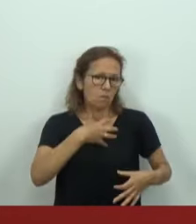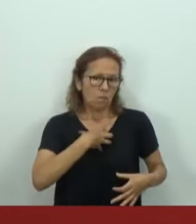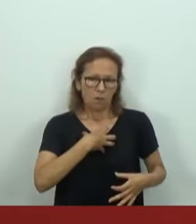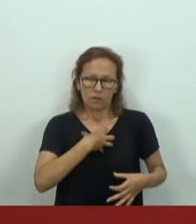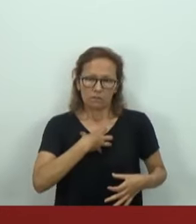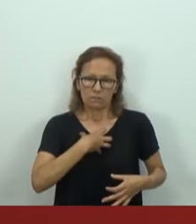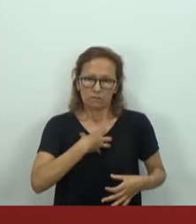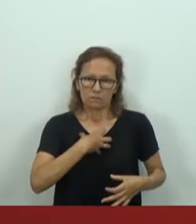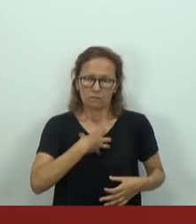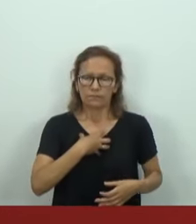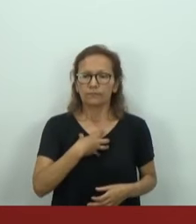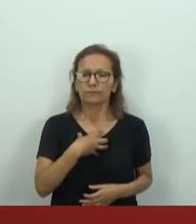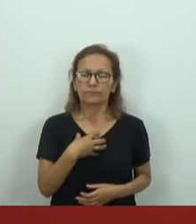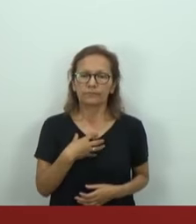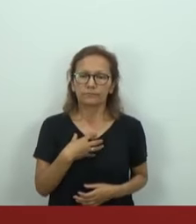sangre.